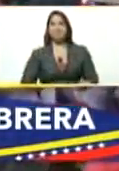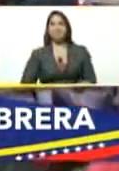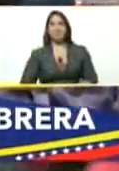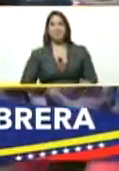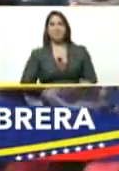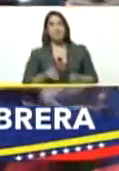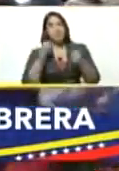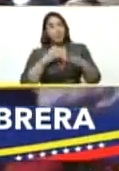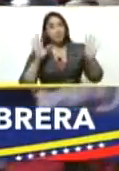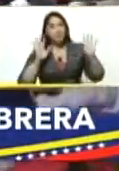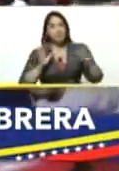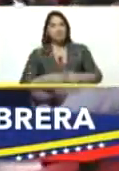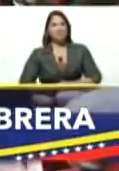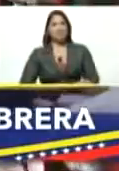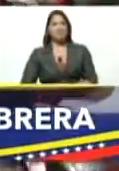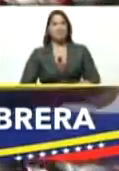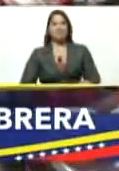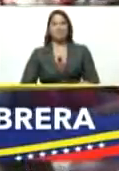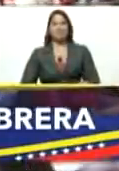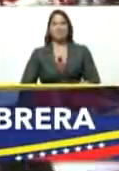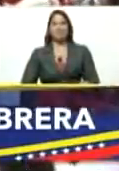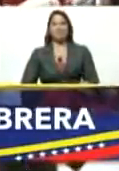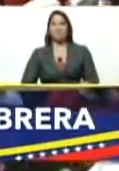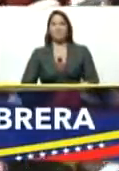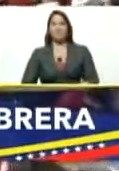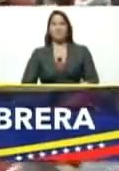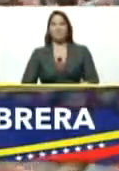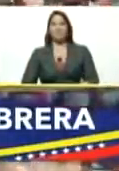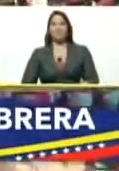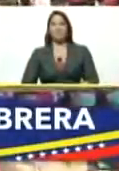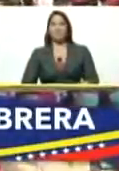bueno igualmente